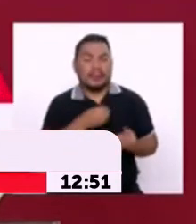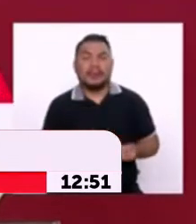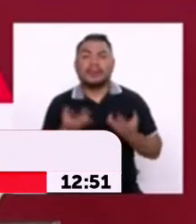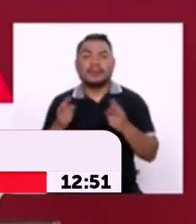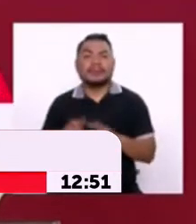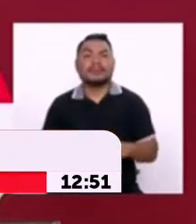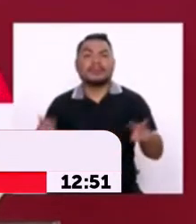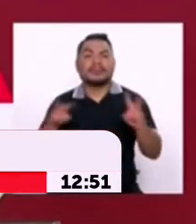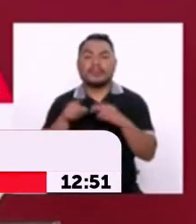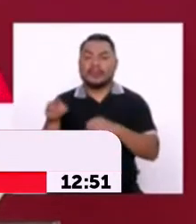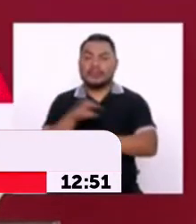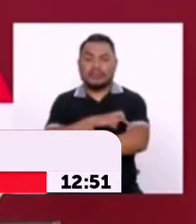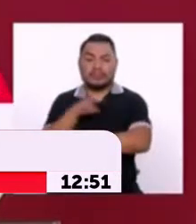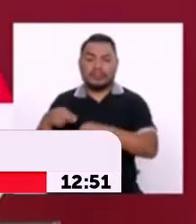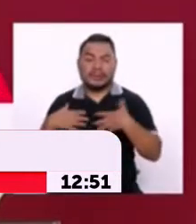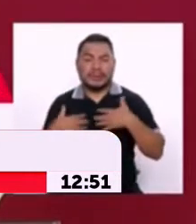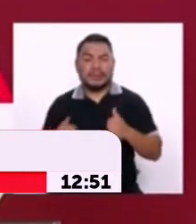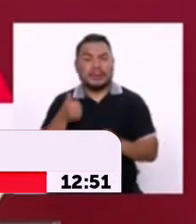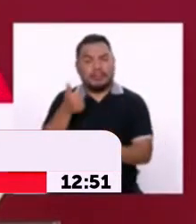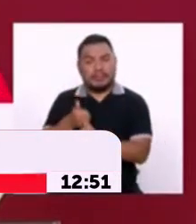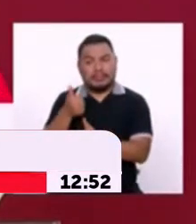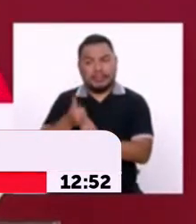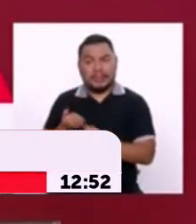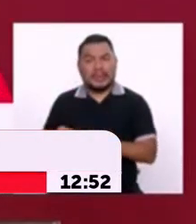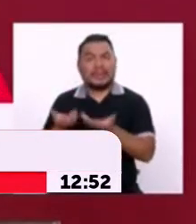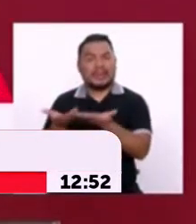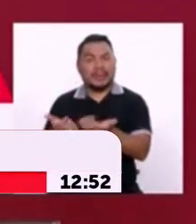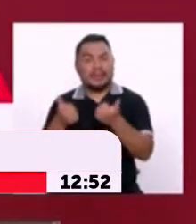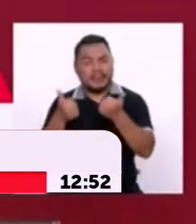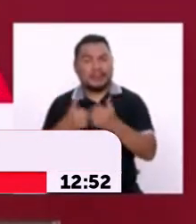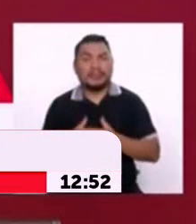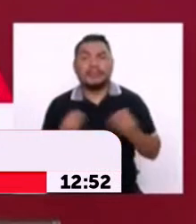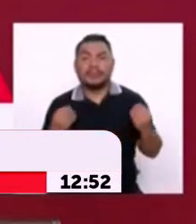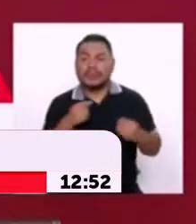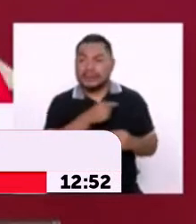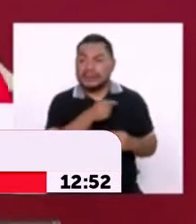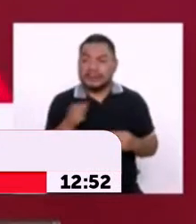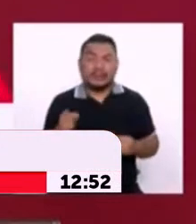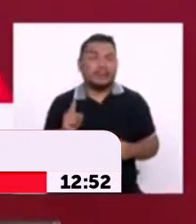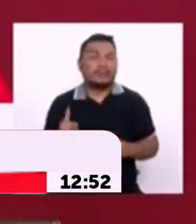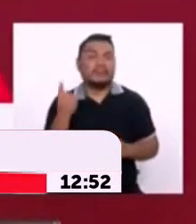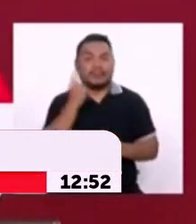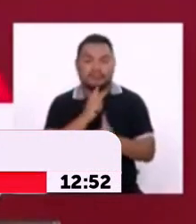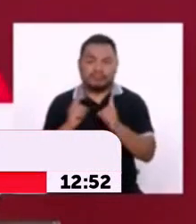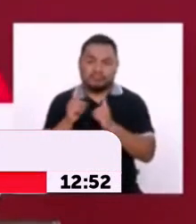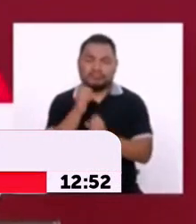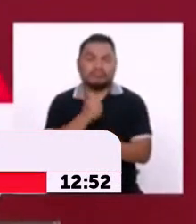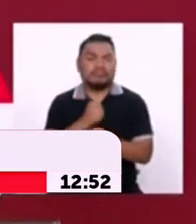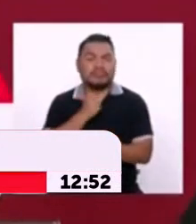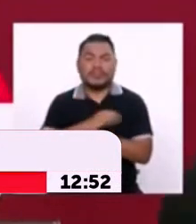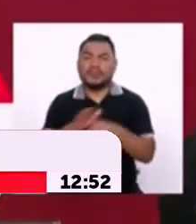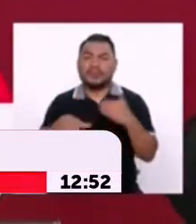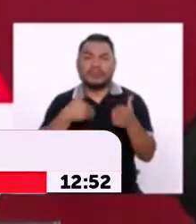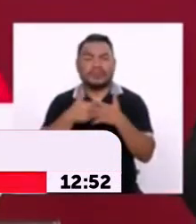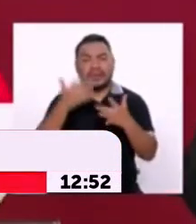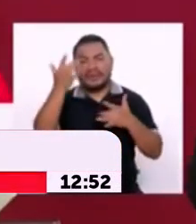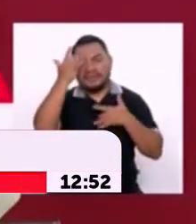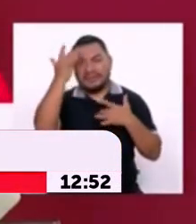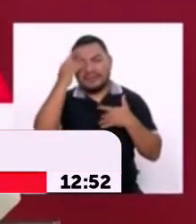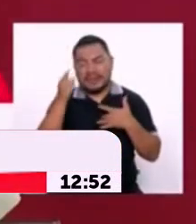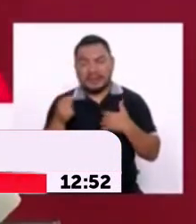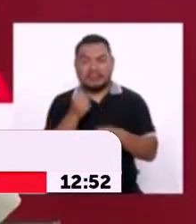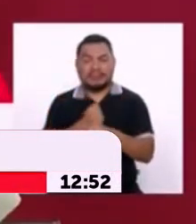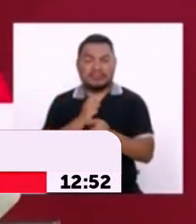nuestros profesionales de la salud se merecen, porque son ellos en primera línea que enfrentan todas las